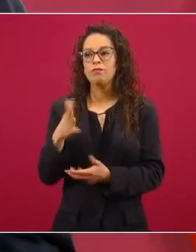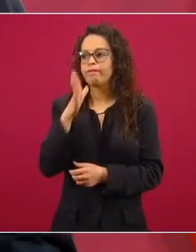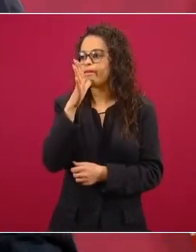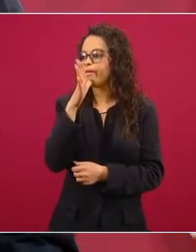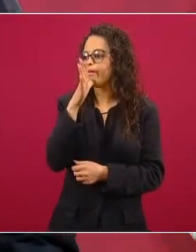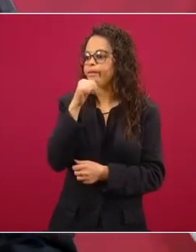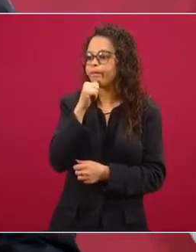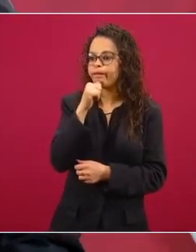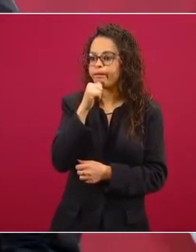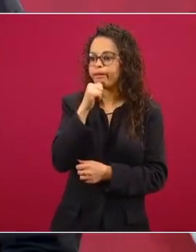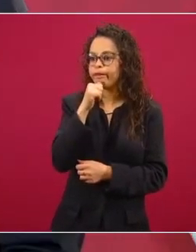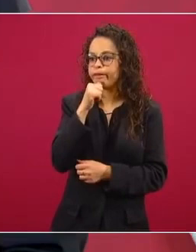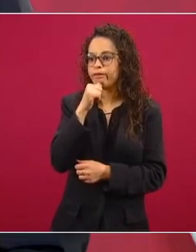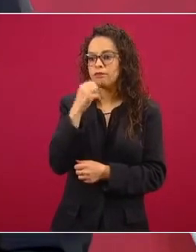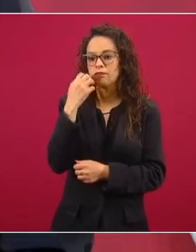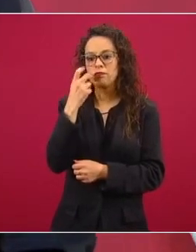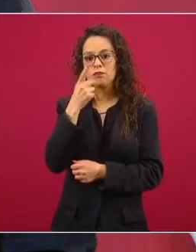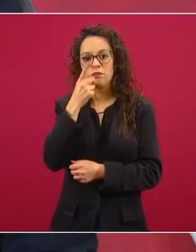de tajo